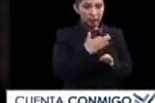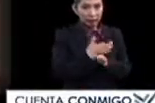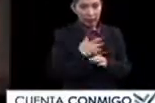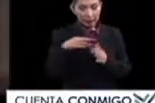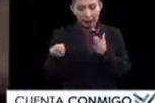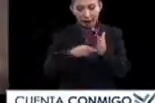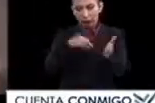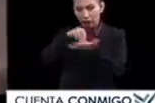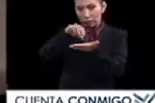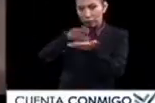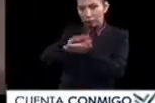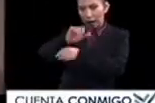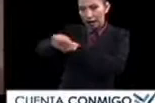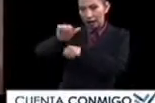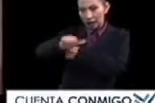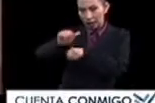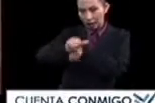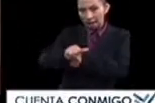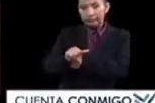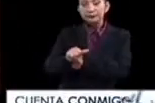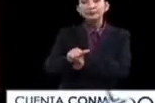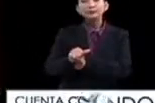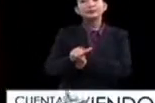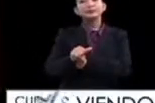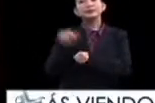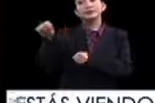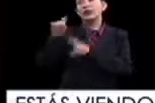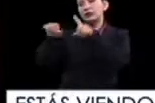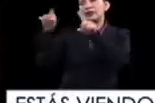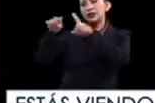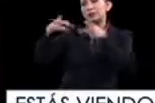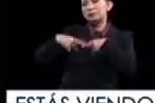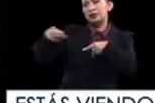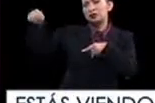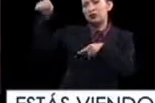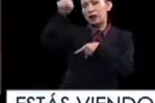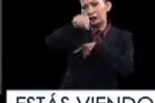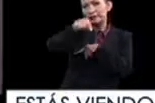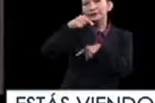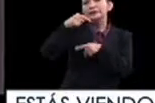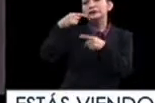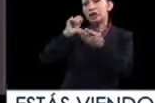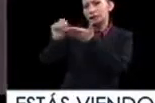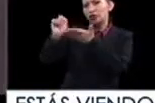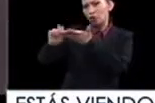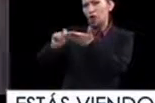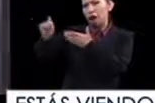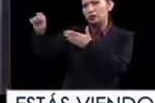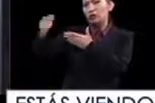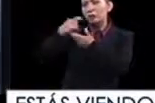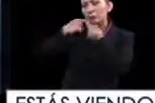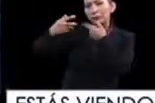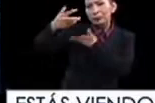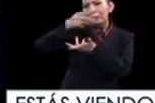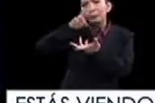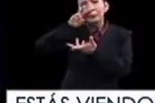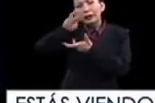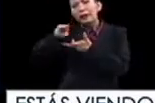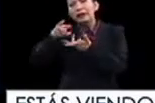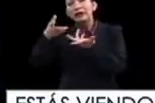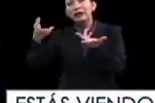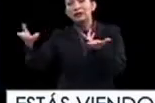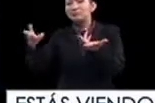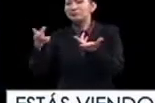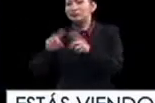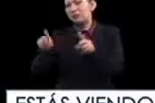ya firmé un contrato con Argentina, que varios autores estamos, Tamara Kamensay, Daniel El Tit,